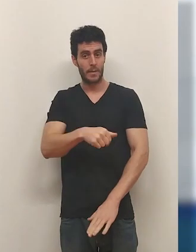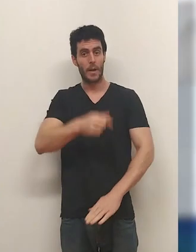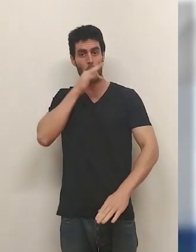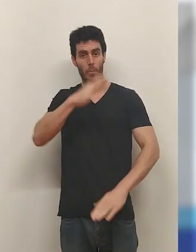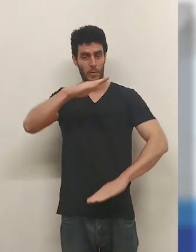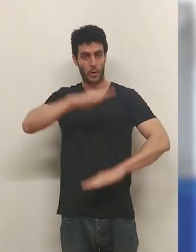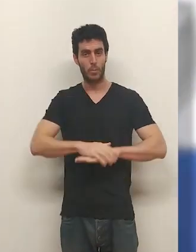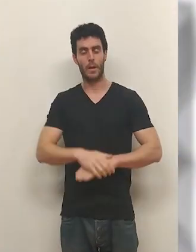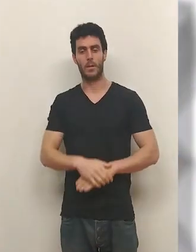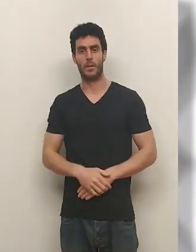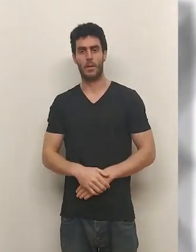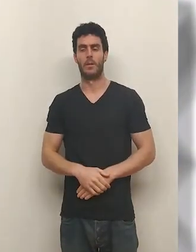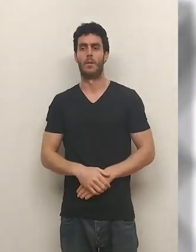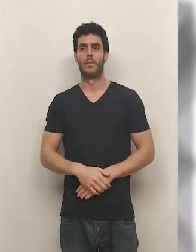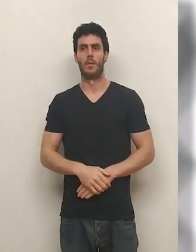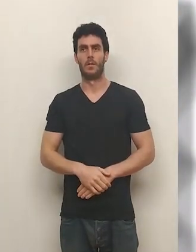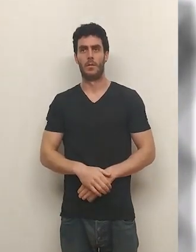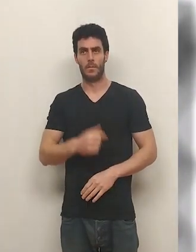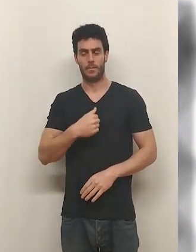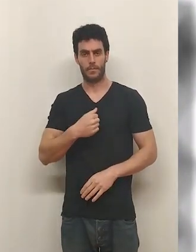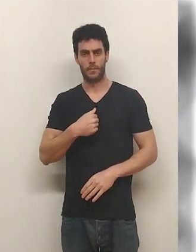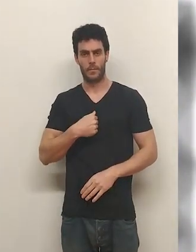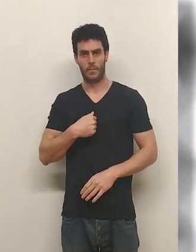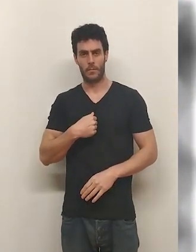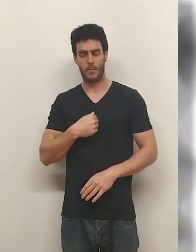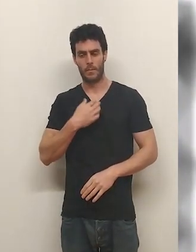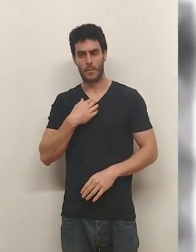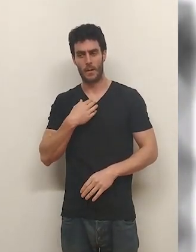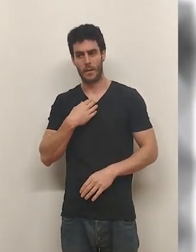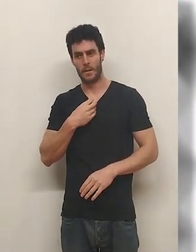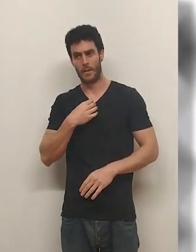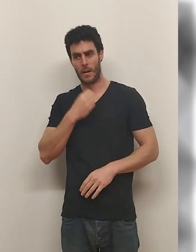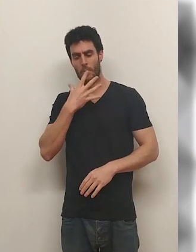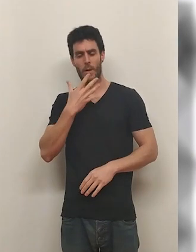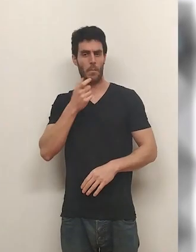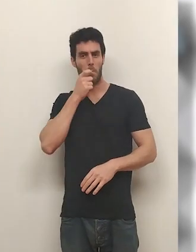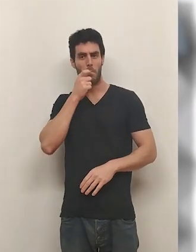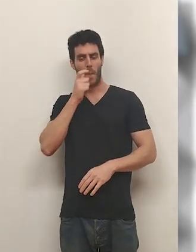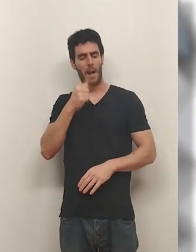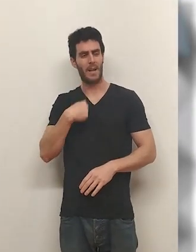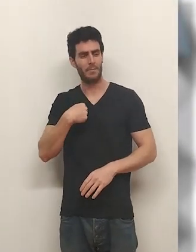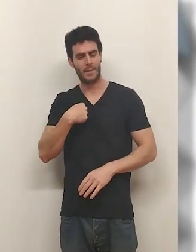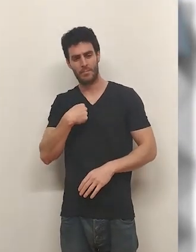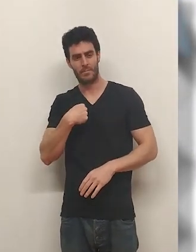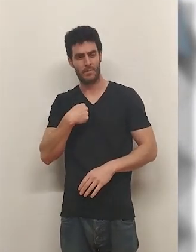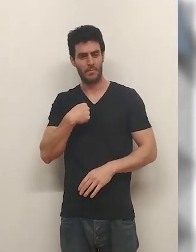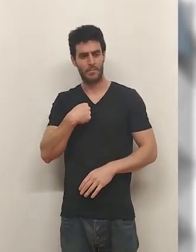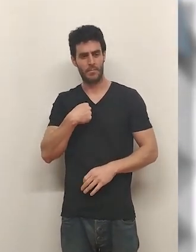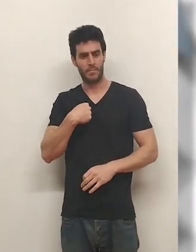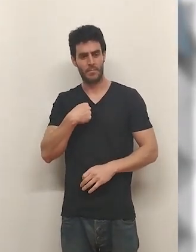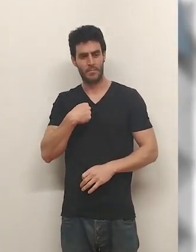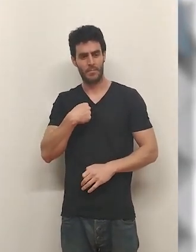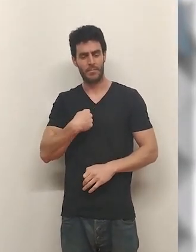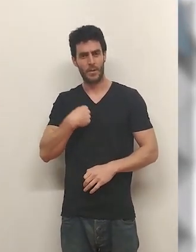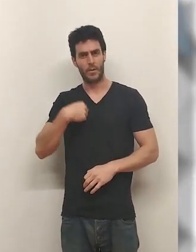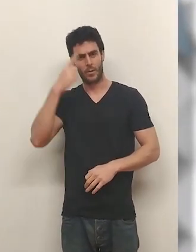cumple sus compromisos. Me gustaría poder decir, yo no he despreciado nada, es una palabra que yo... Creo que